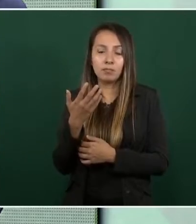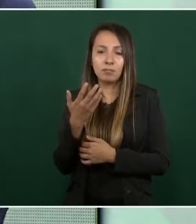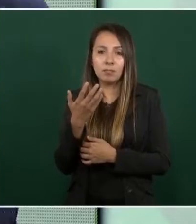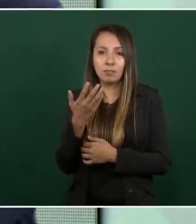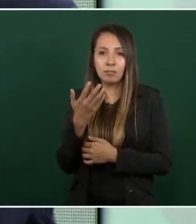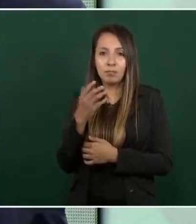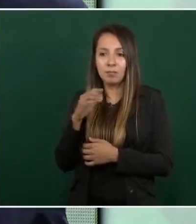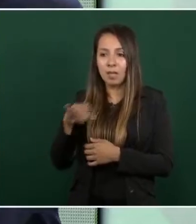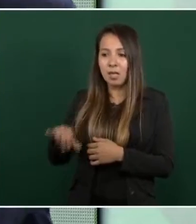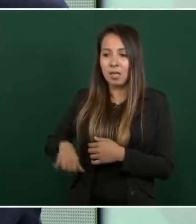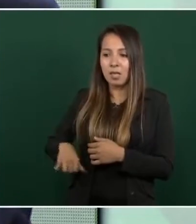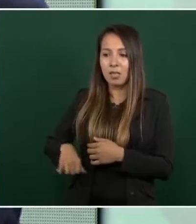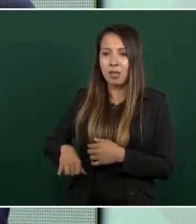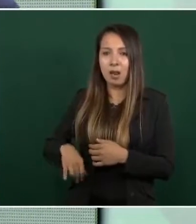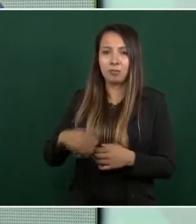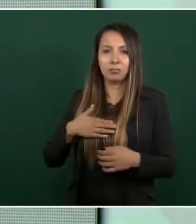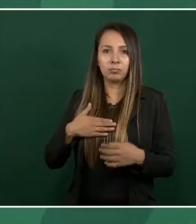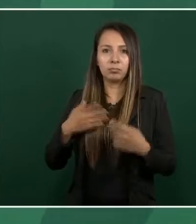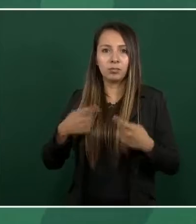del interés personal,